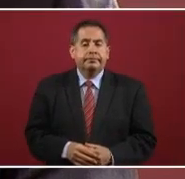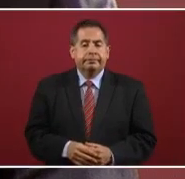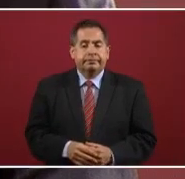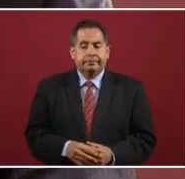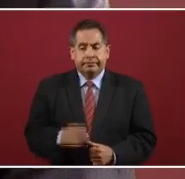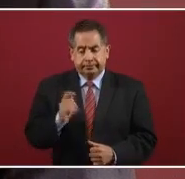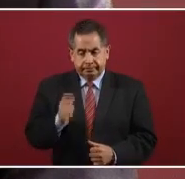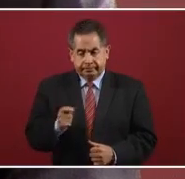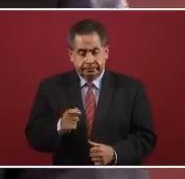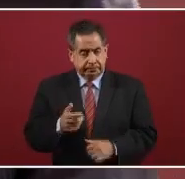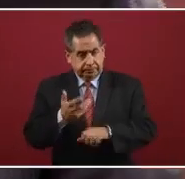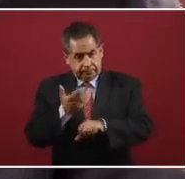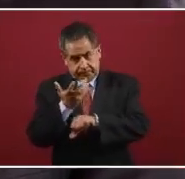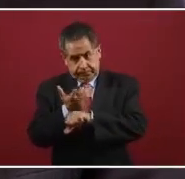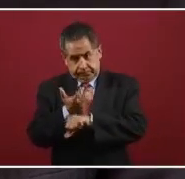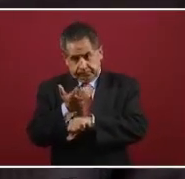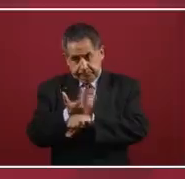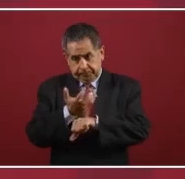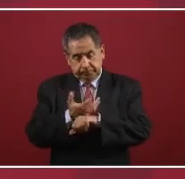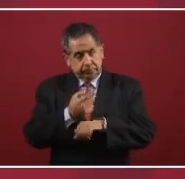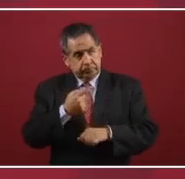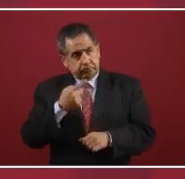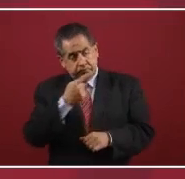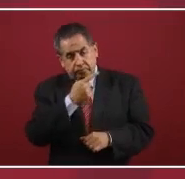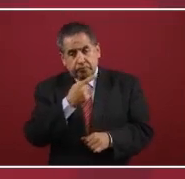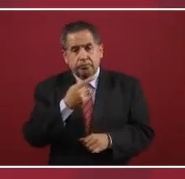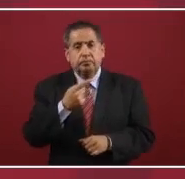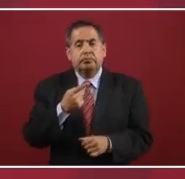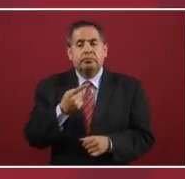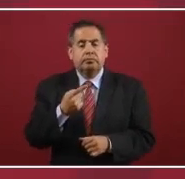de que en Estados Unidos